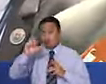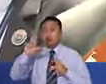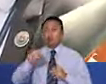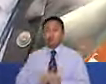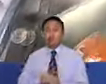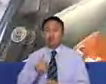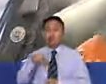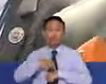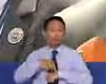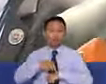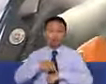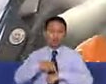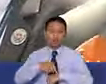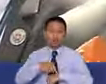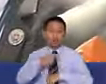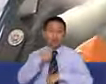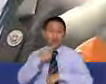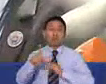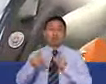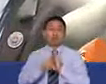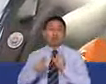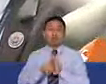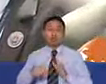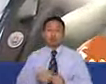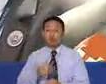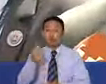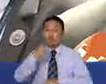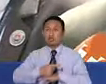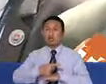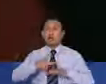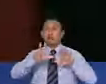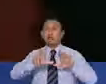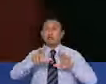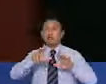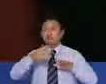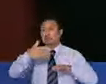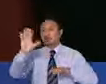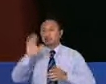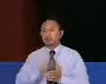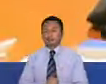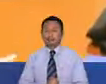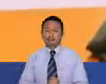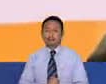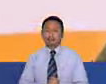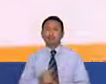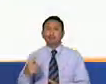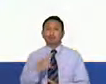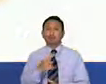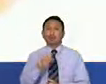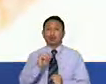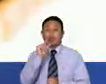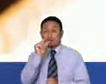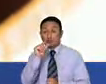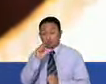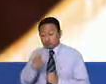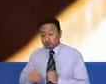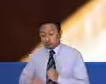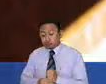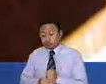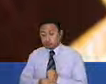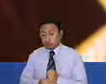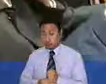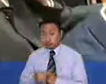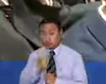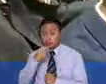temporalidad. Y lo que dice expresamente la ley, pues, ser en un día, en ocho días o en más días. Pero al texto solo se le puede añadir las observaciones